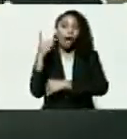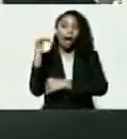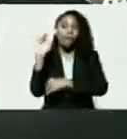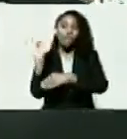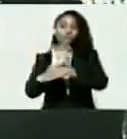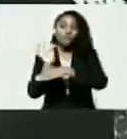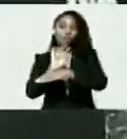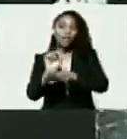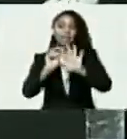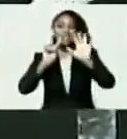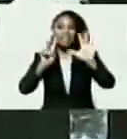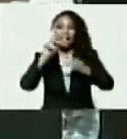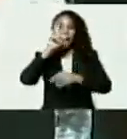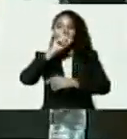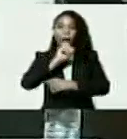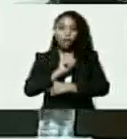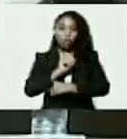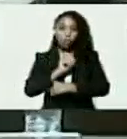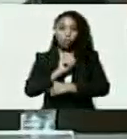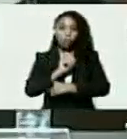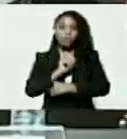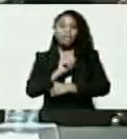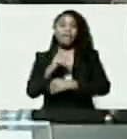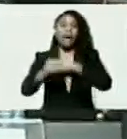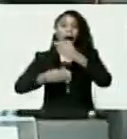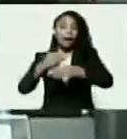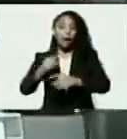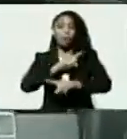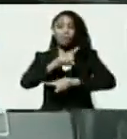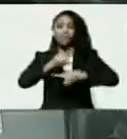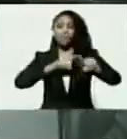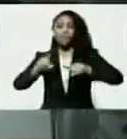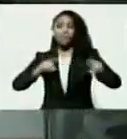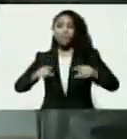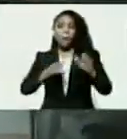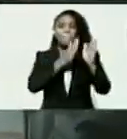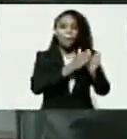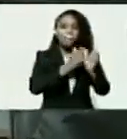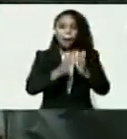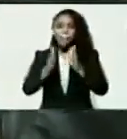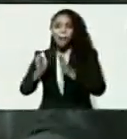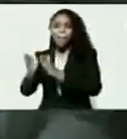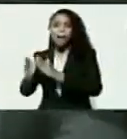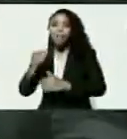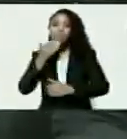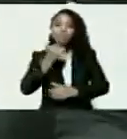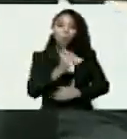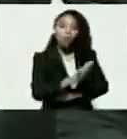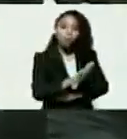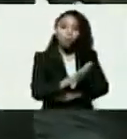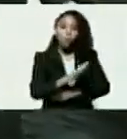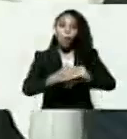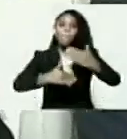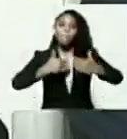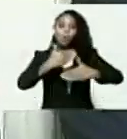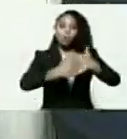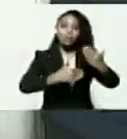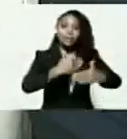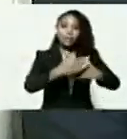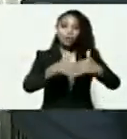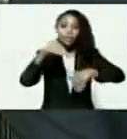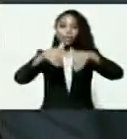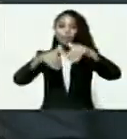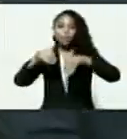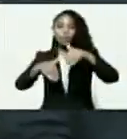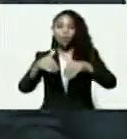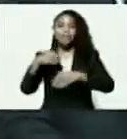funciones 7 años y regirán, dirigirán, organizarán los próximos procesos comiciales que se lleven